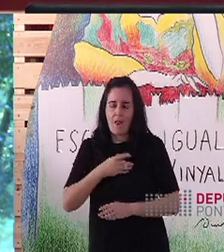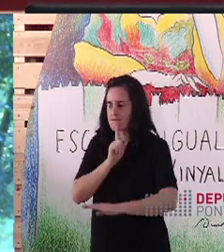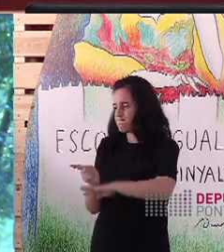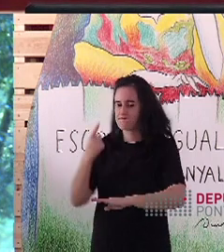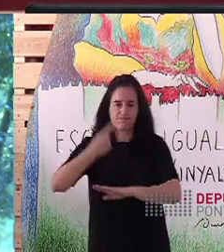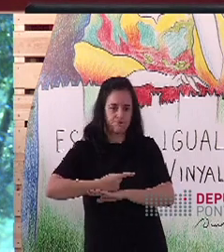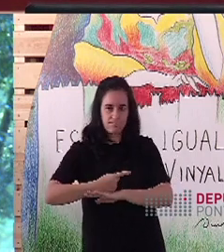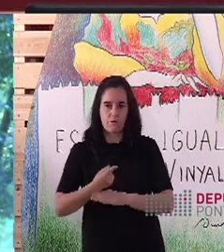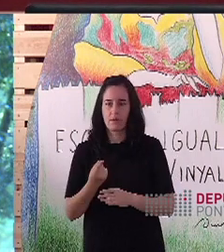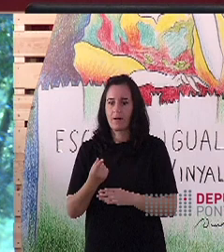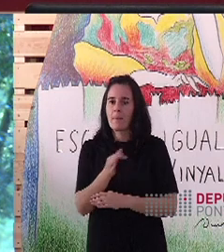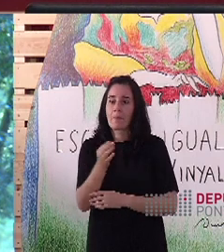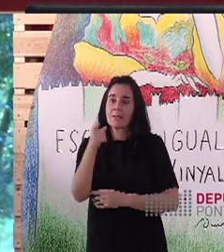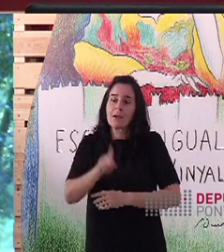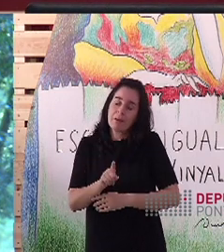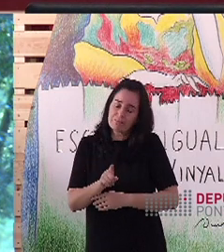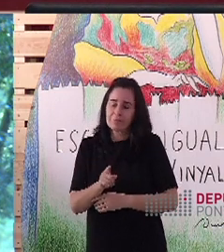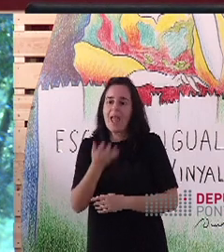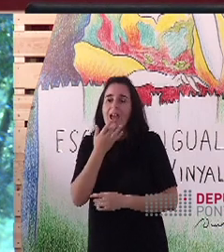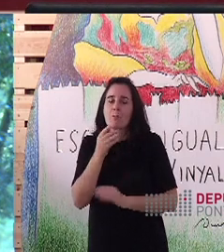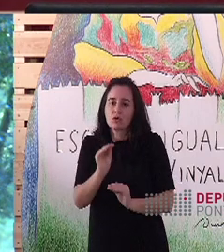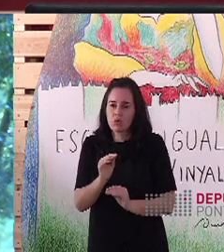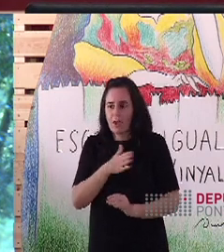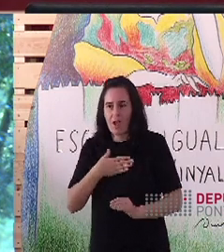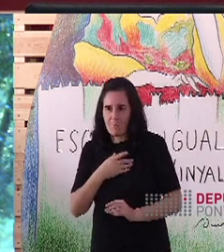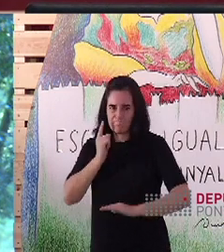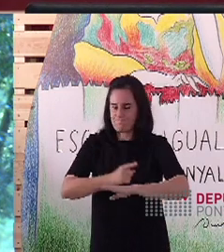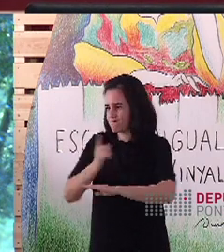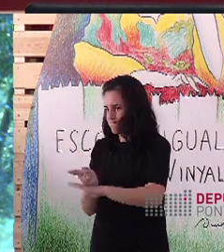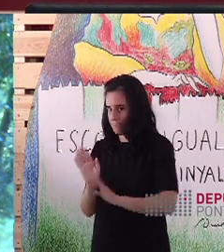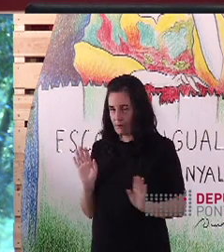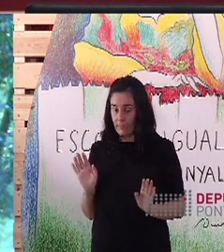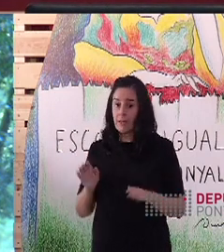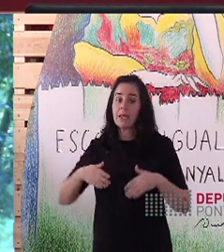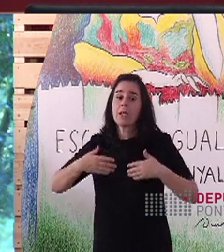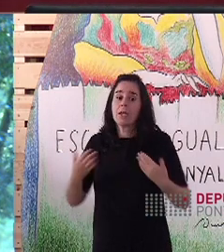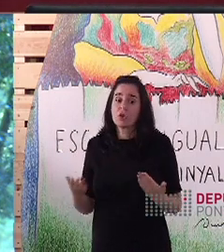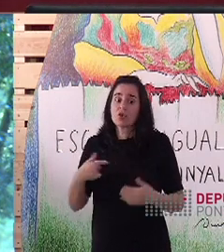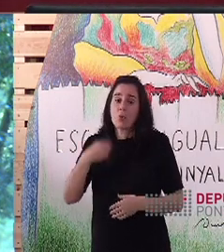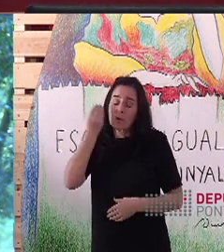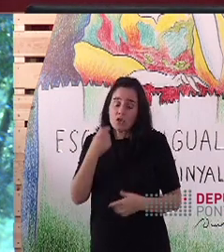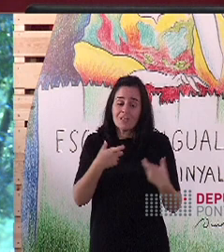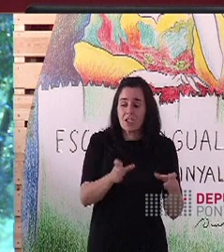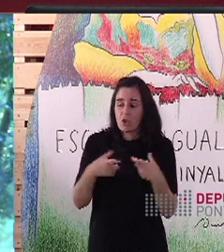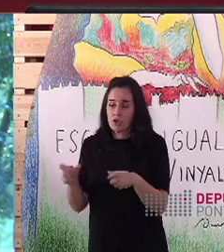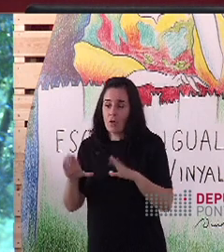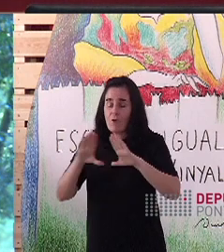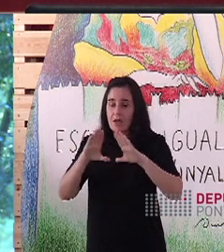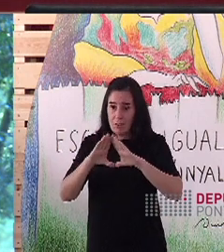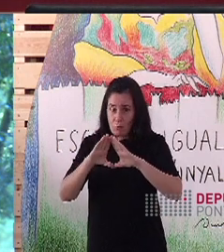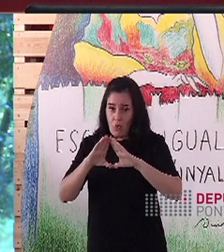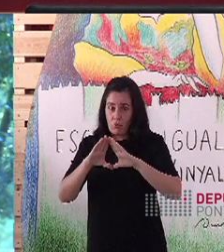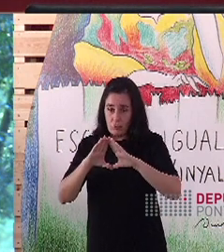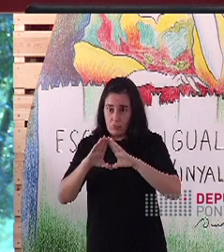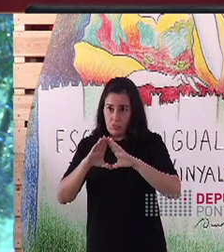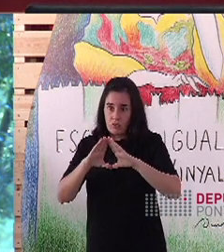pero también por imponer su agenda. Yo no creo que estos dos sectores del feminismo son dos sectores. No